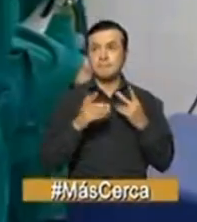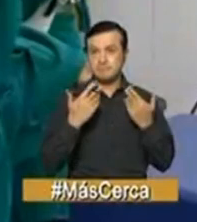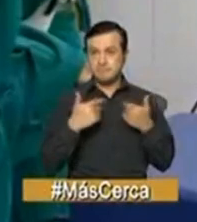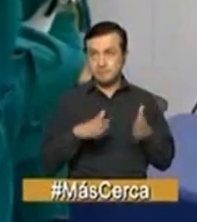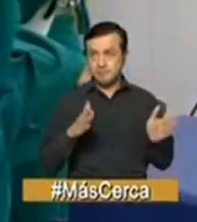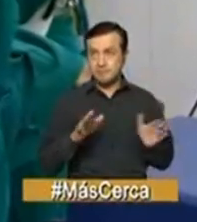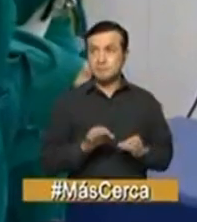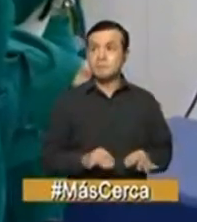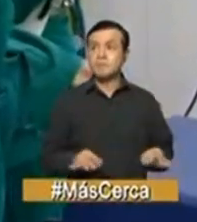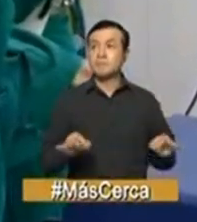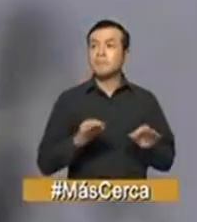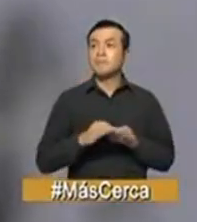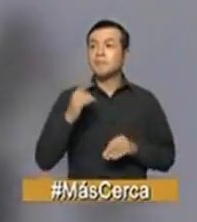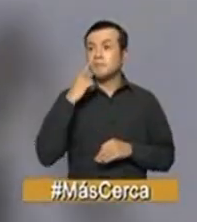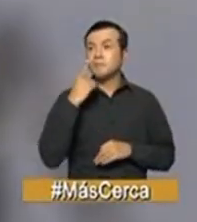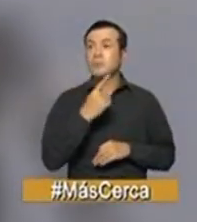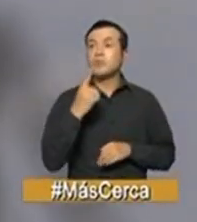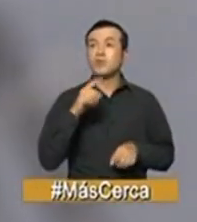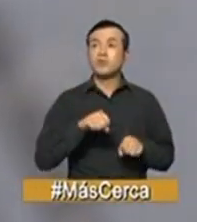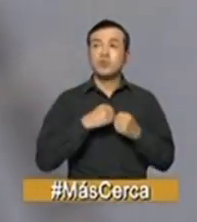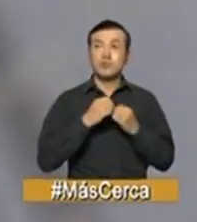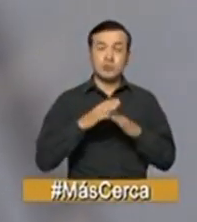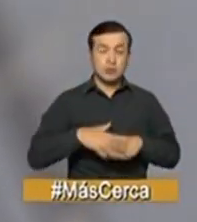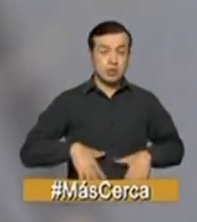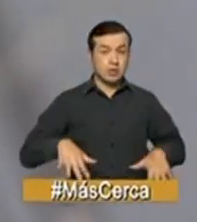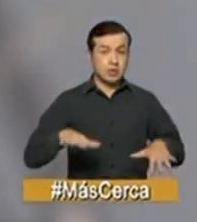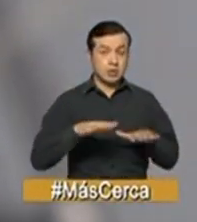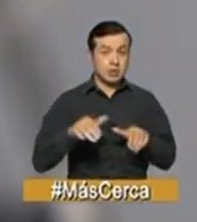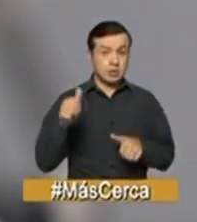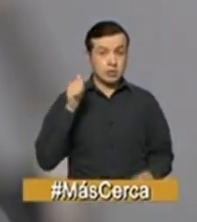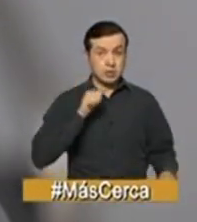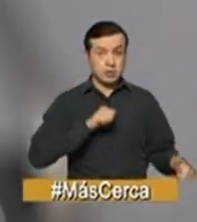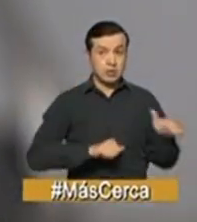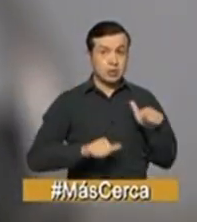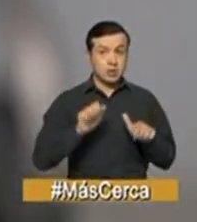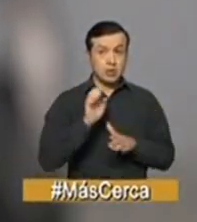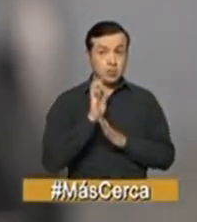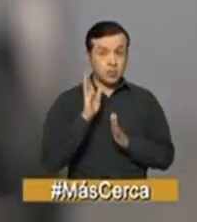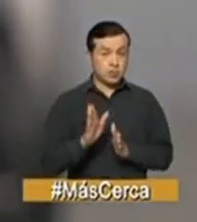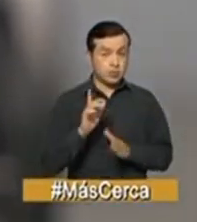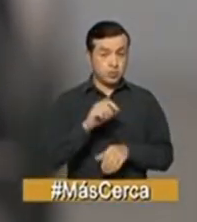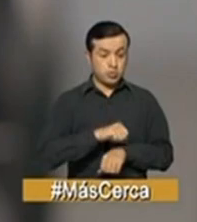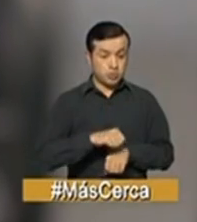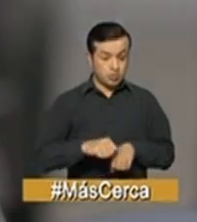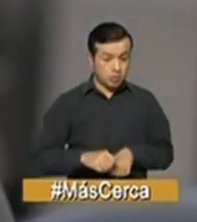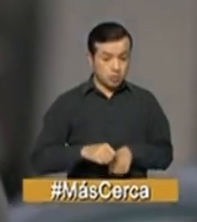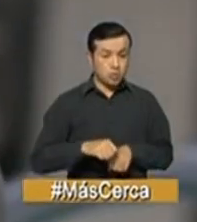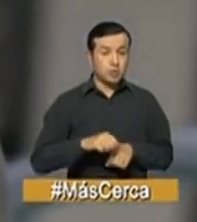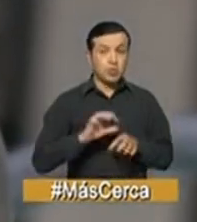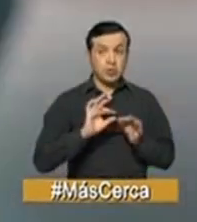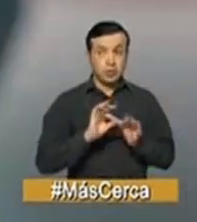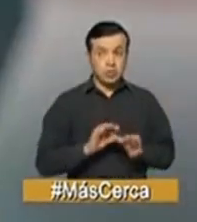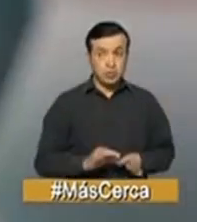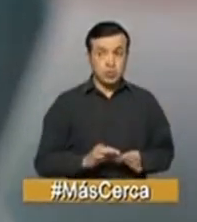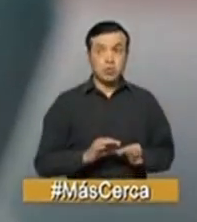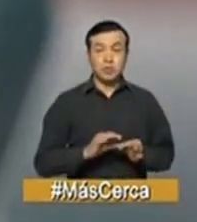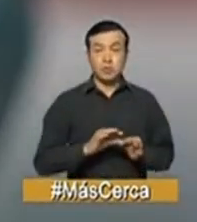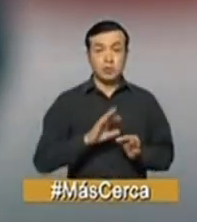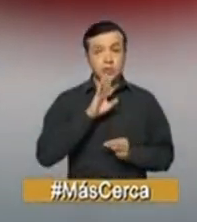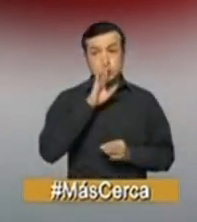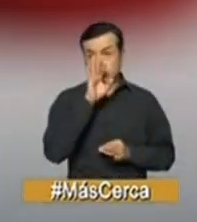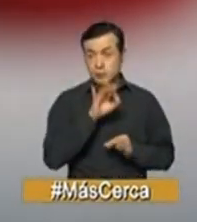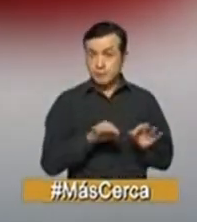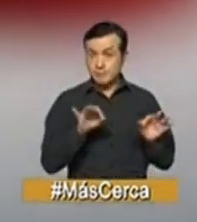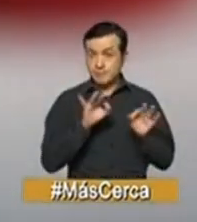ser importante, la sociedad científica. En este caso, la Sociedad Ecuatoriana de Cirugía Plástica y Reconstructiva, SECPRE,